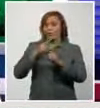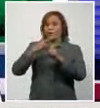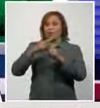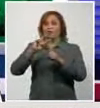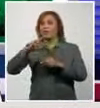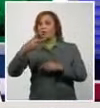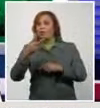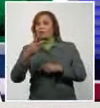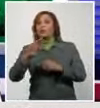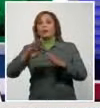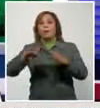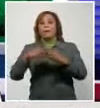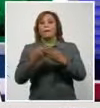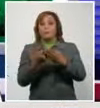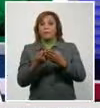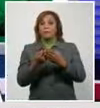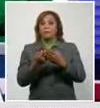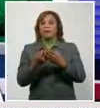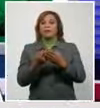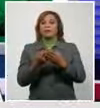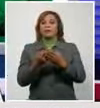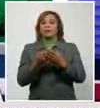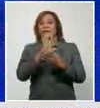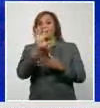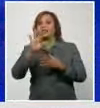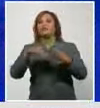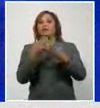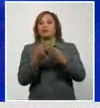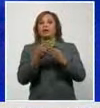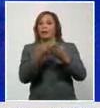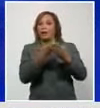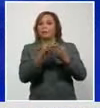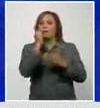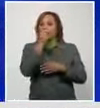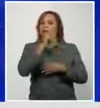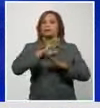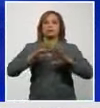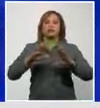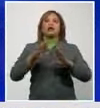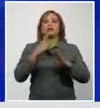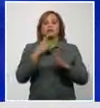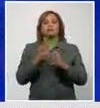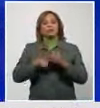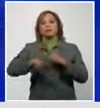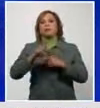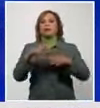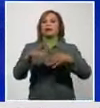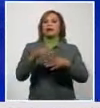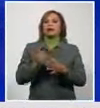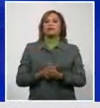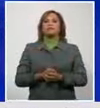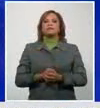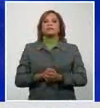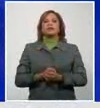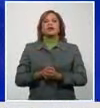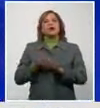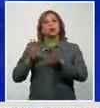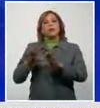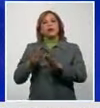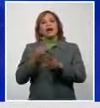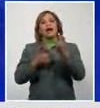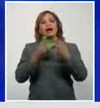día como negativo. Doctor, le propongo una pausa. Correcto. Antes de conocer la información sobre el comportamiento